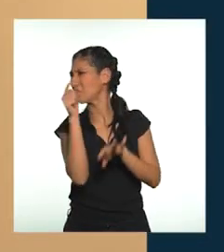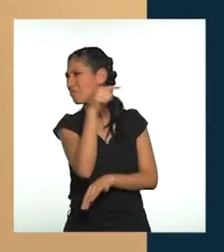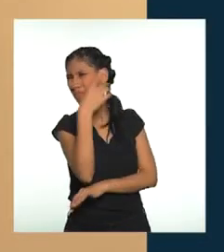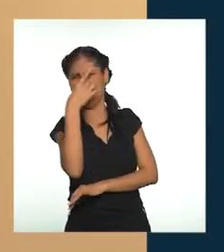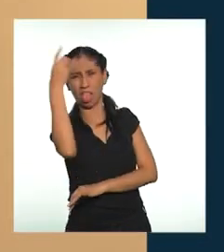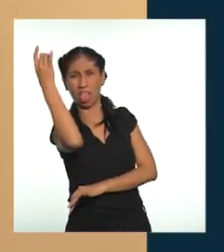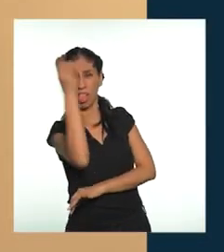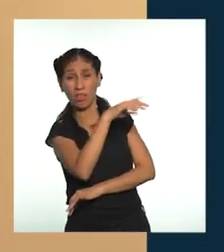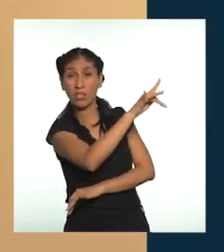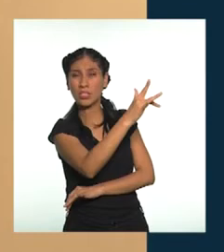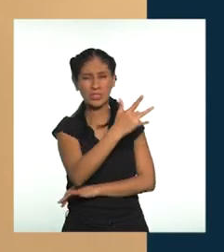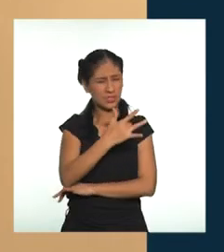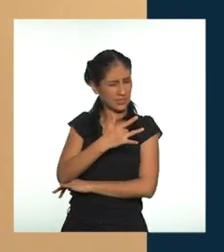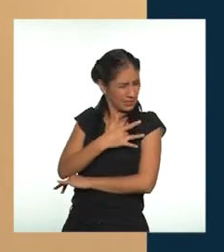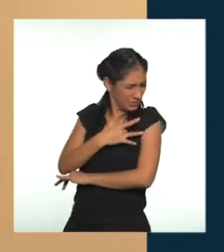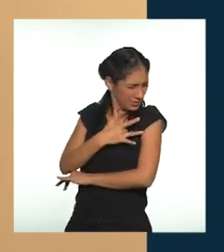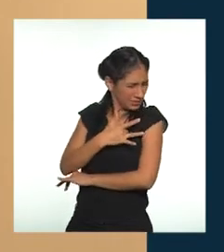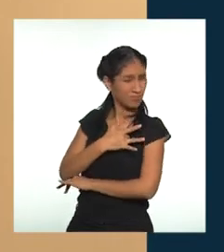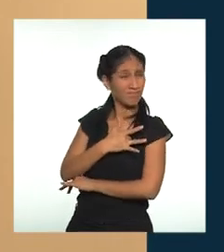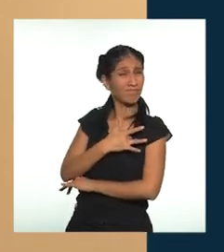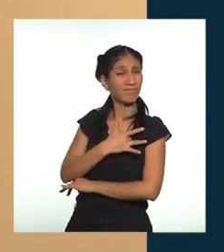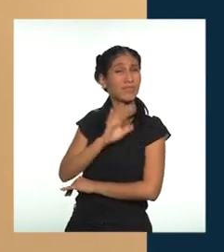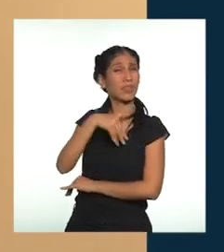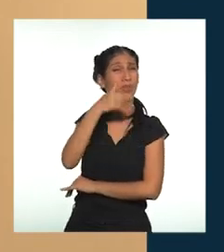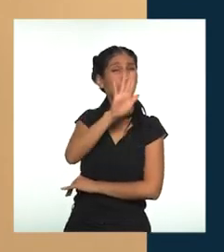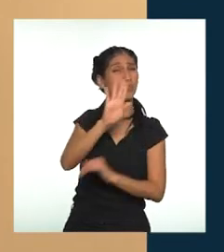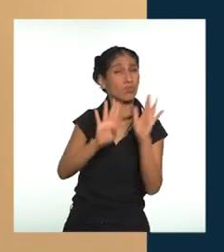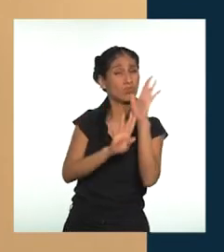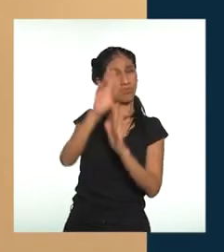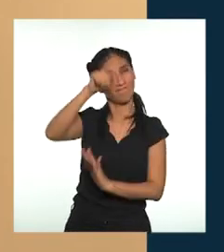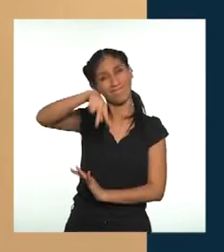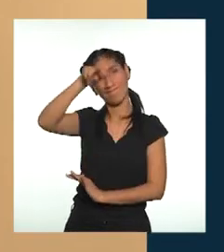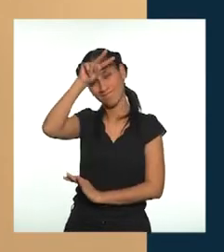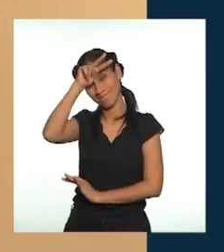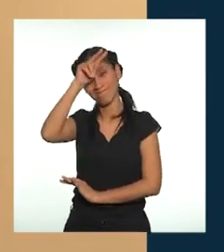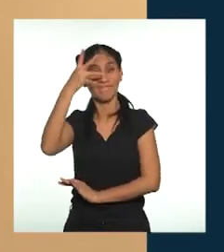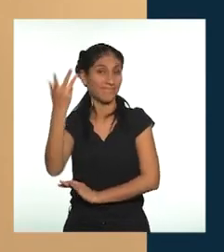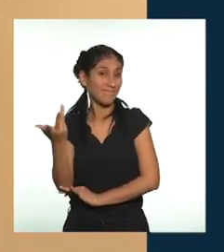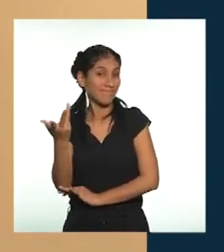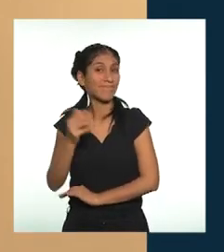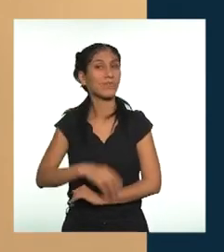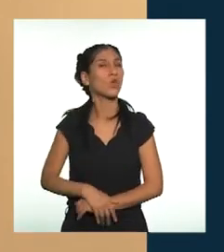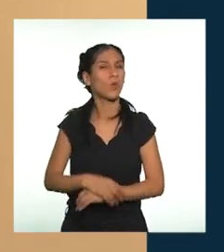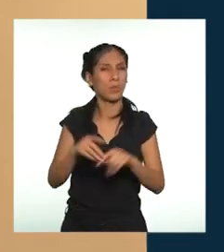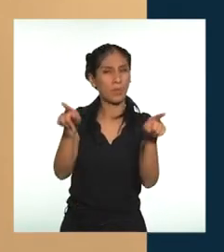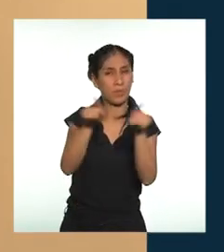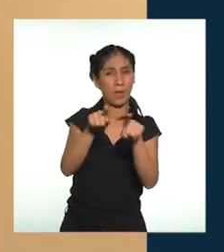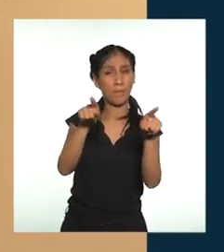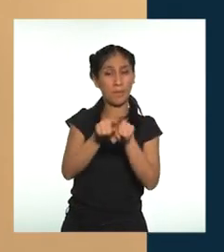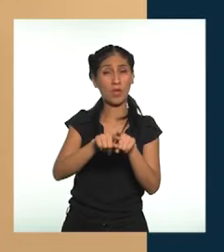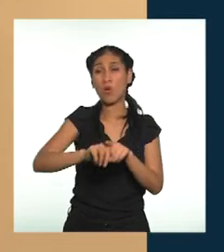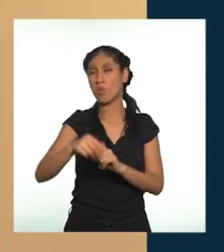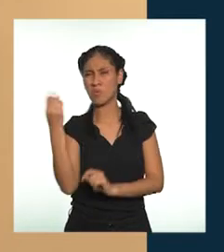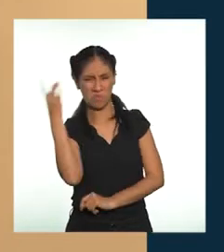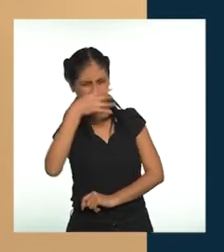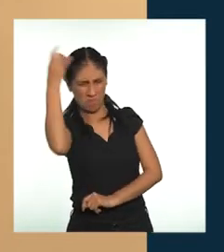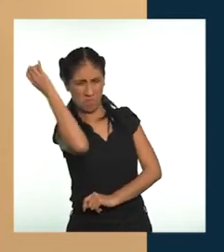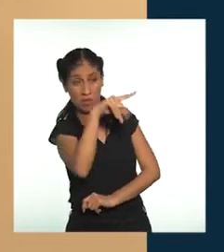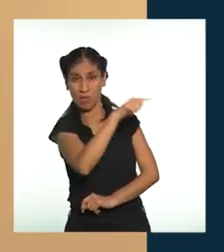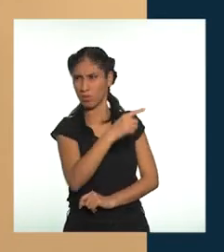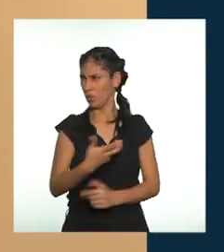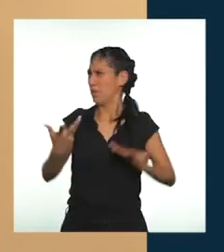de las personas e impacta en el desarrollo del país. Incita a la violencia